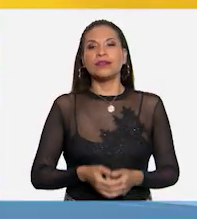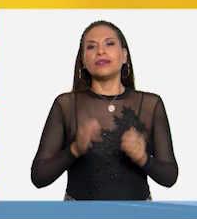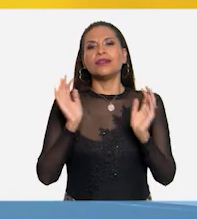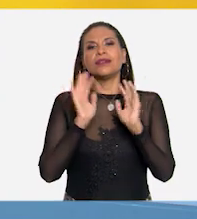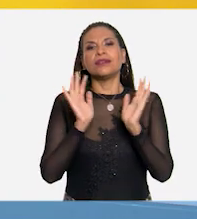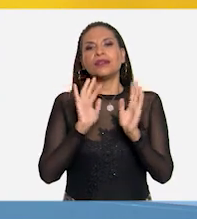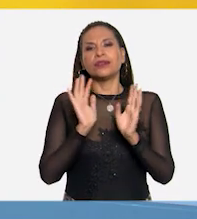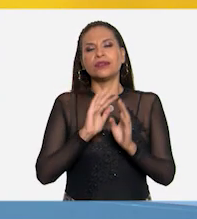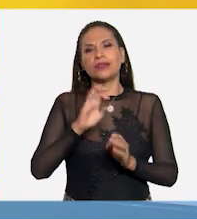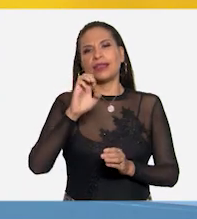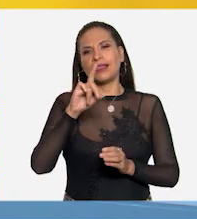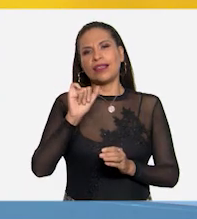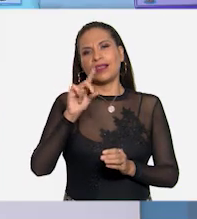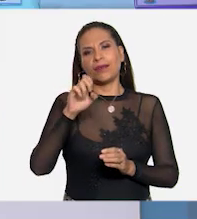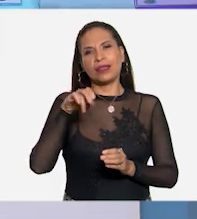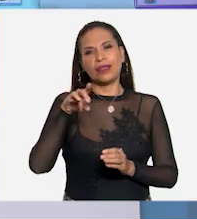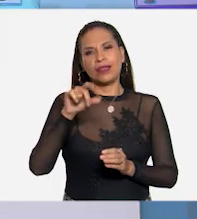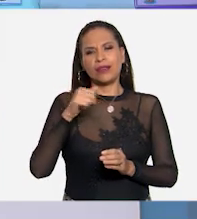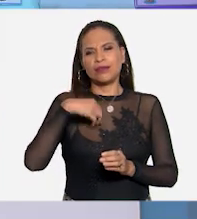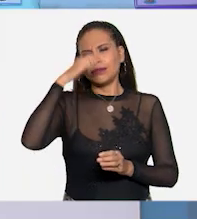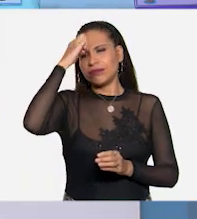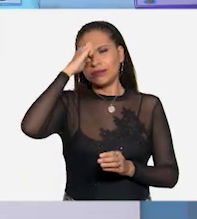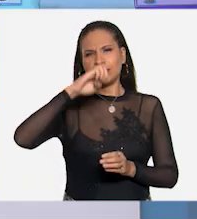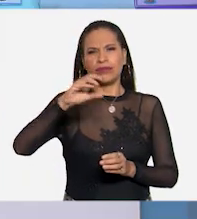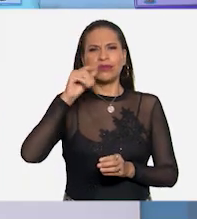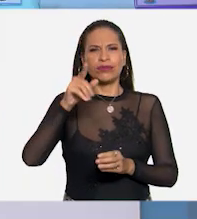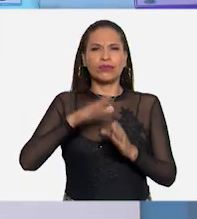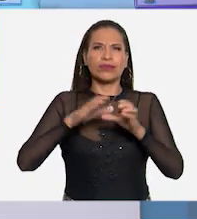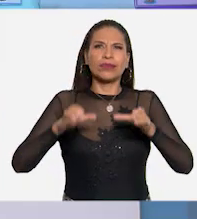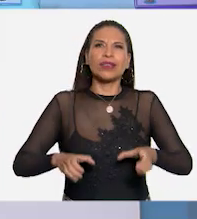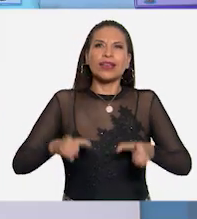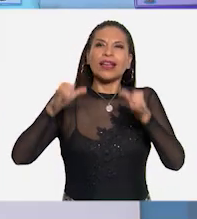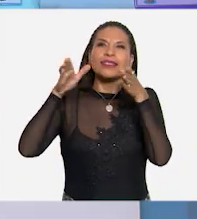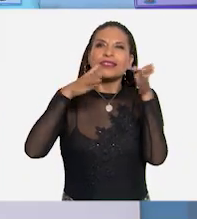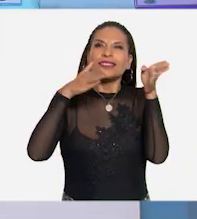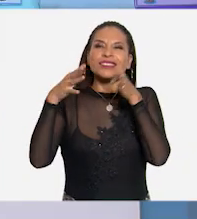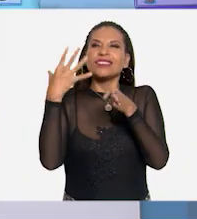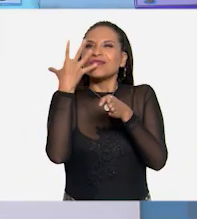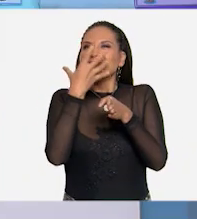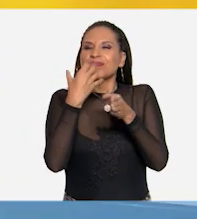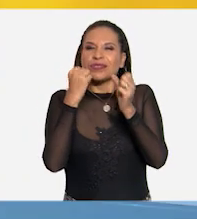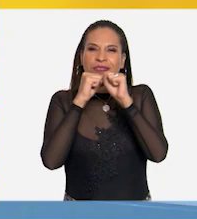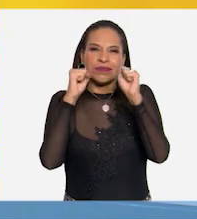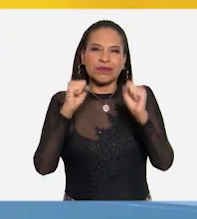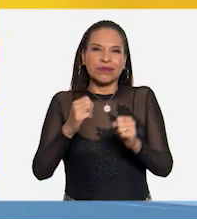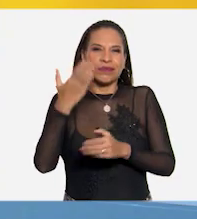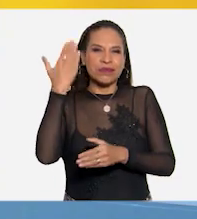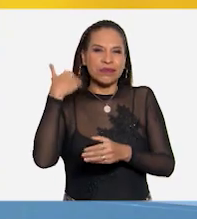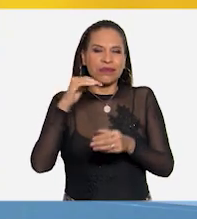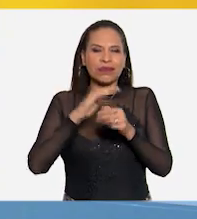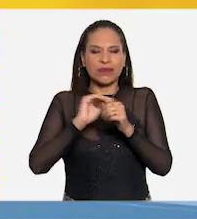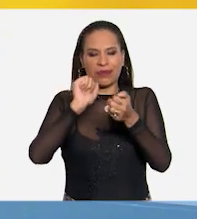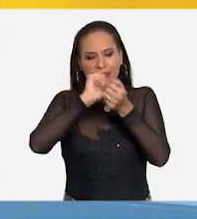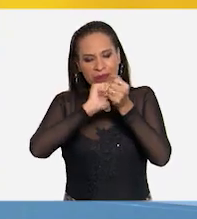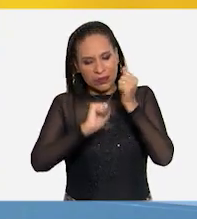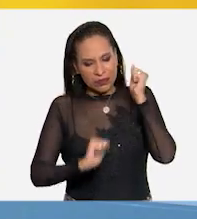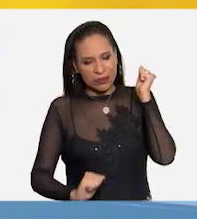Adiós, Edad Media. Te voy a extrañar con tus castillos, tu sistema feudal, tus